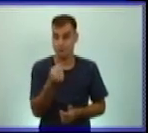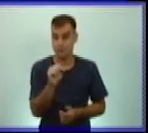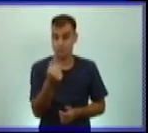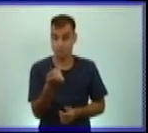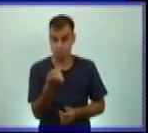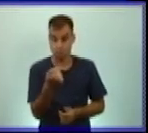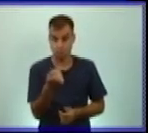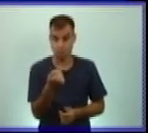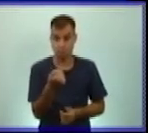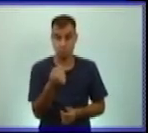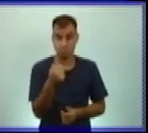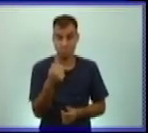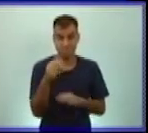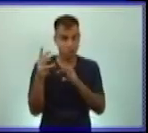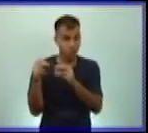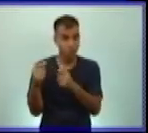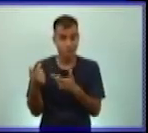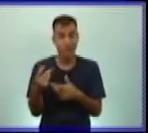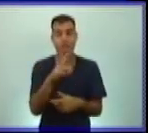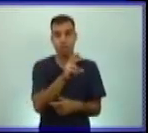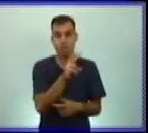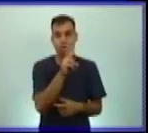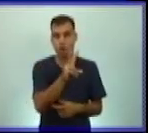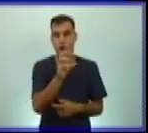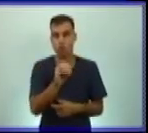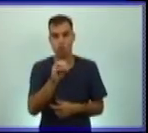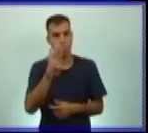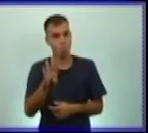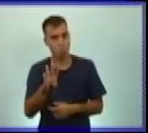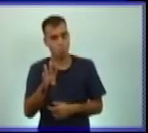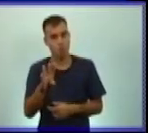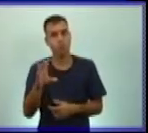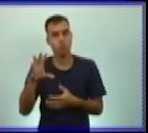obtiene es de 204 gramos.